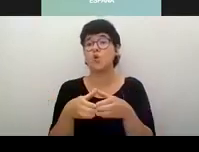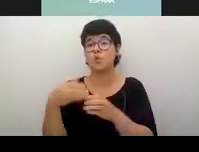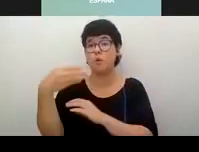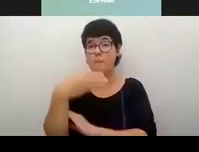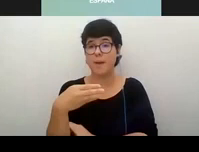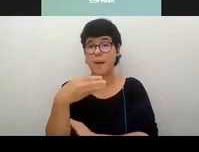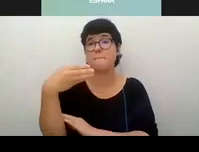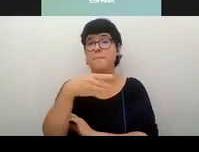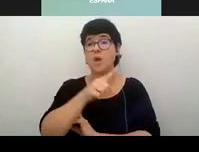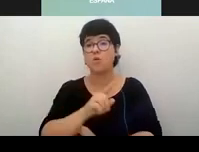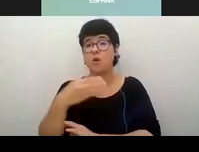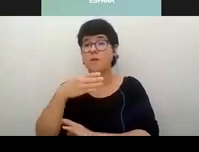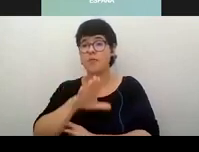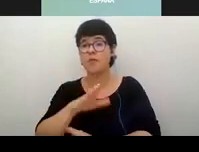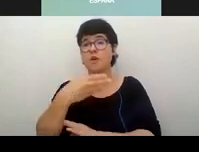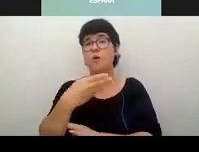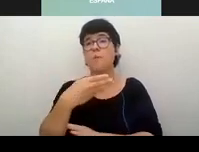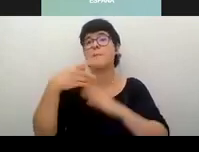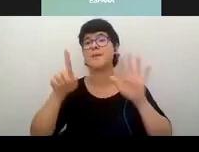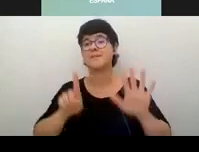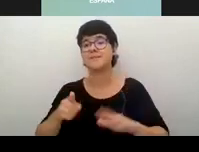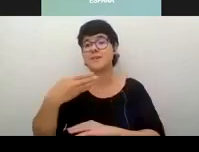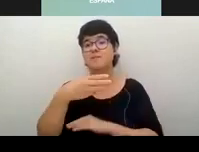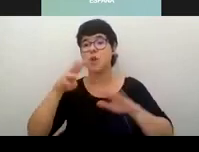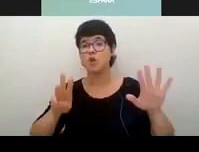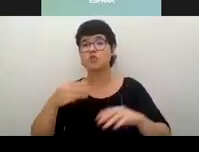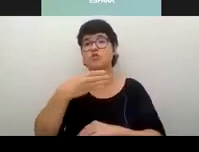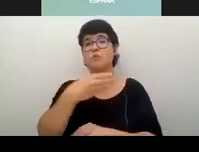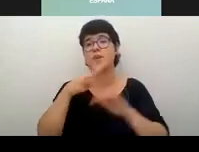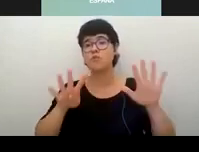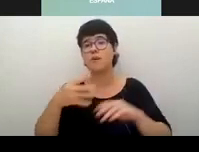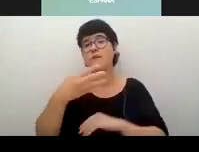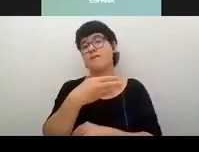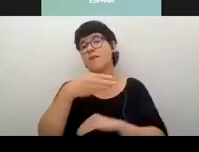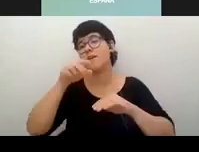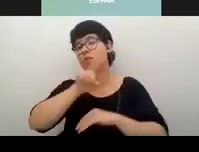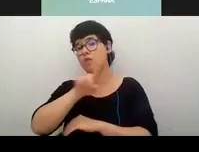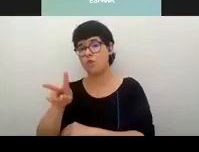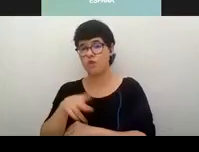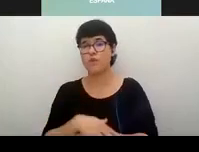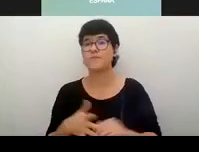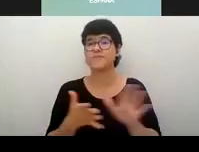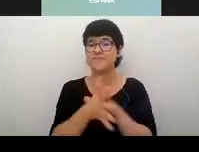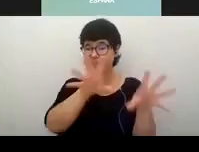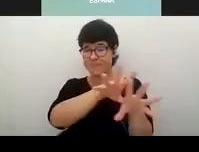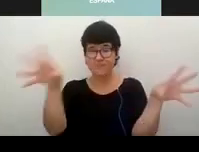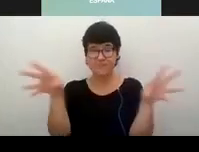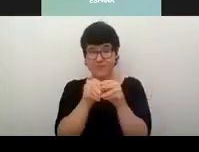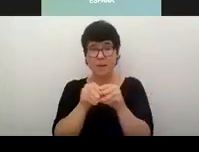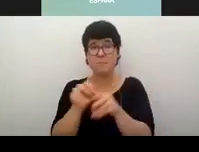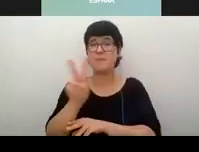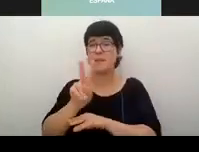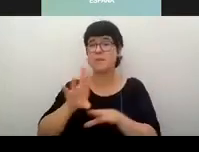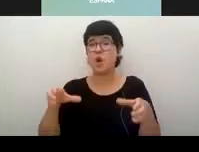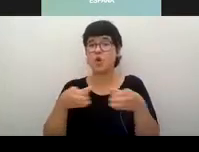B1, la B5, la B6, la B8, la B9 y la B12. Así, resumiendo muchísimo, las vitaminas del grupo B fundamentalmente